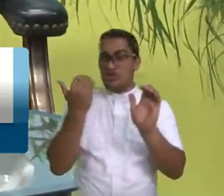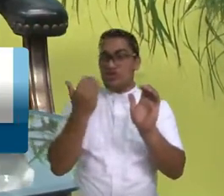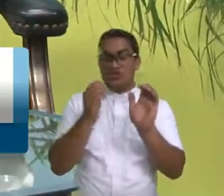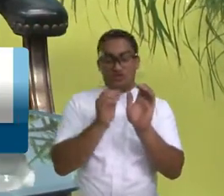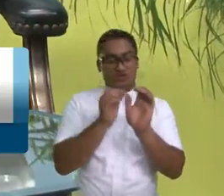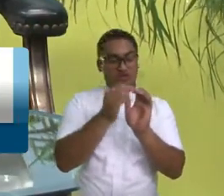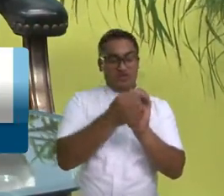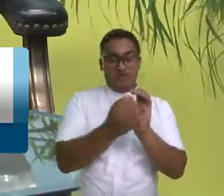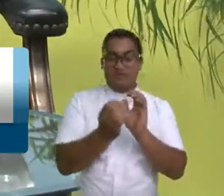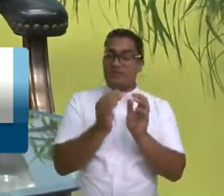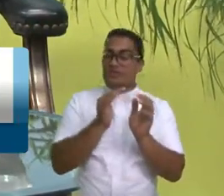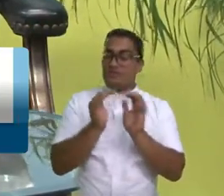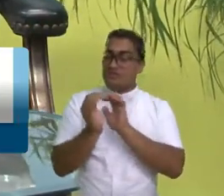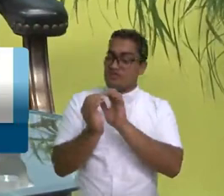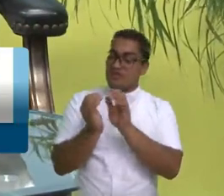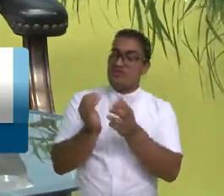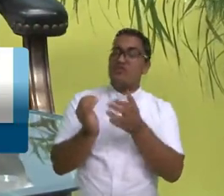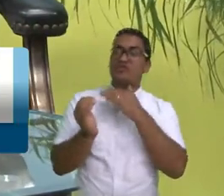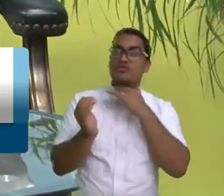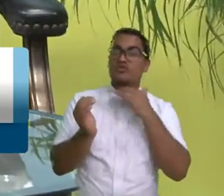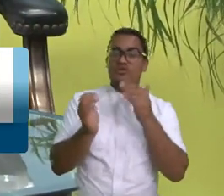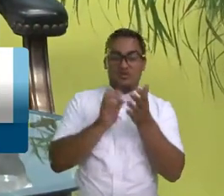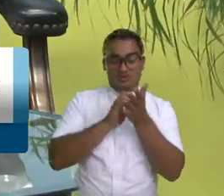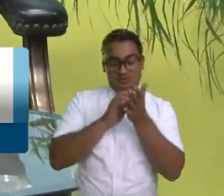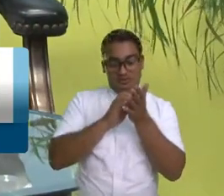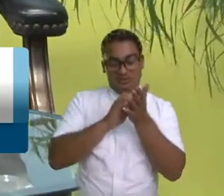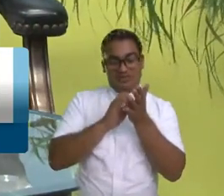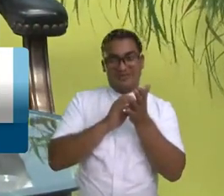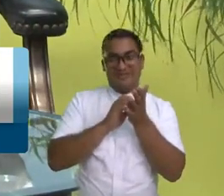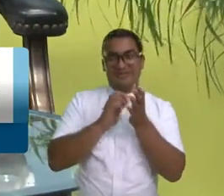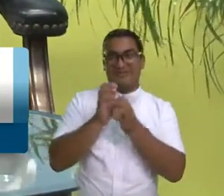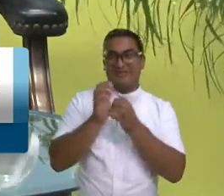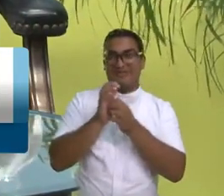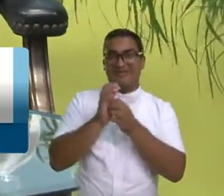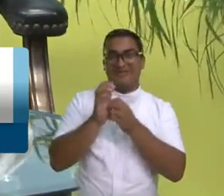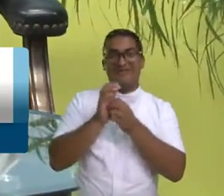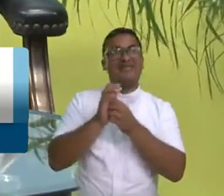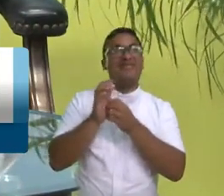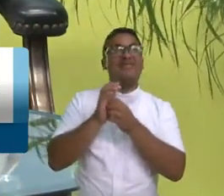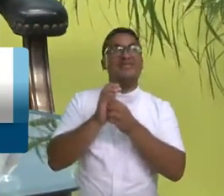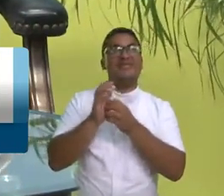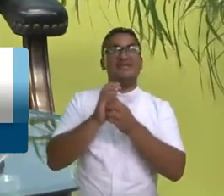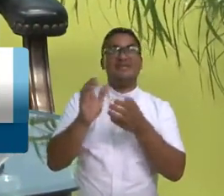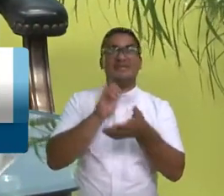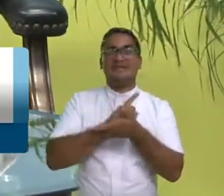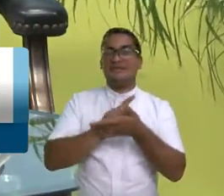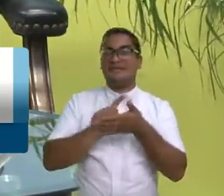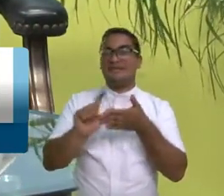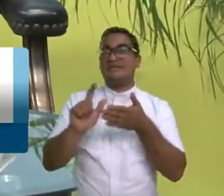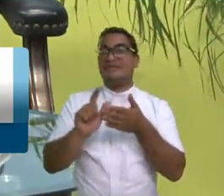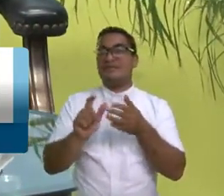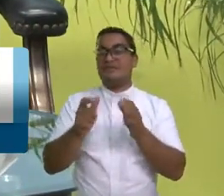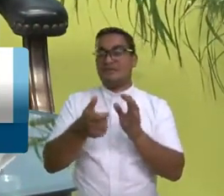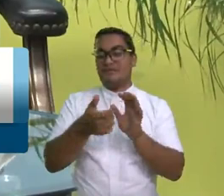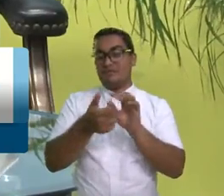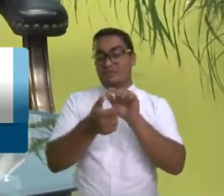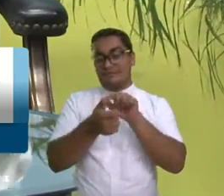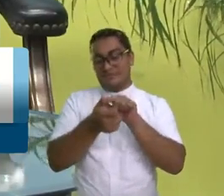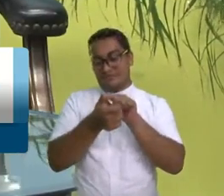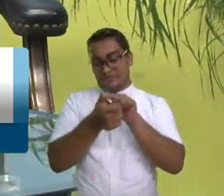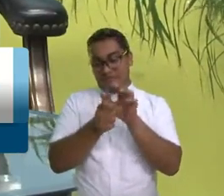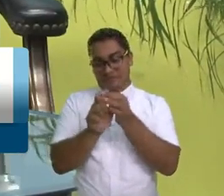los residuos que pueden caer entre las uñas. Si las andamos cortas va a ser menos problema. luego en el dedito gordito de la